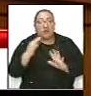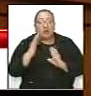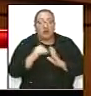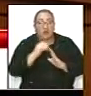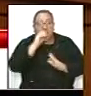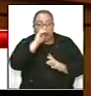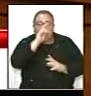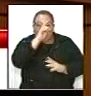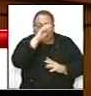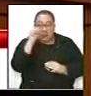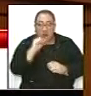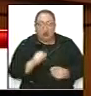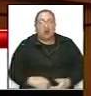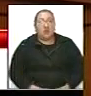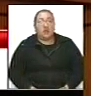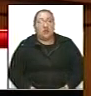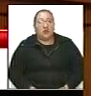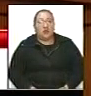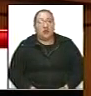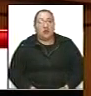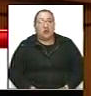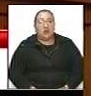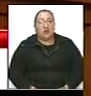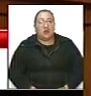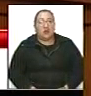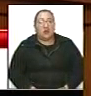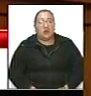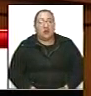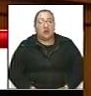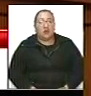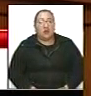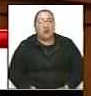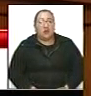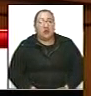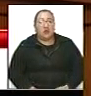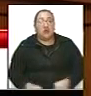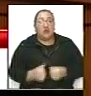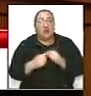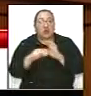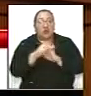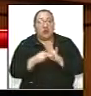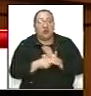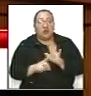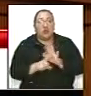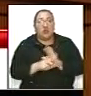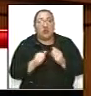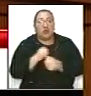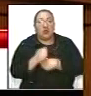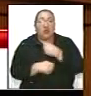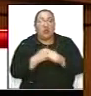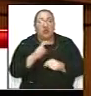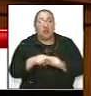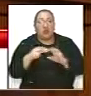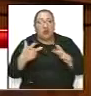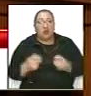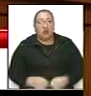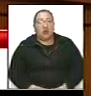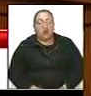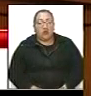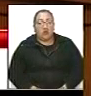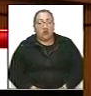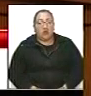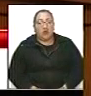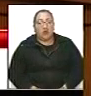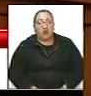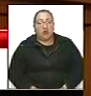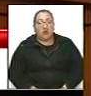33.689 millones de soles. En lo que concierne a normas legales emitidas durante el año 2018, cabe